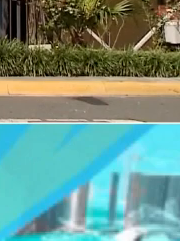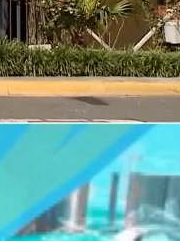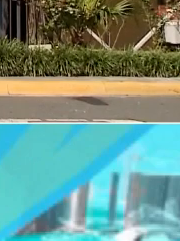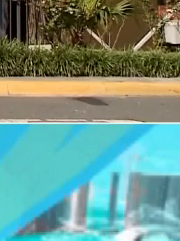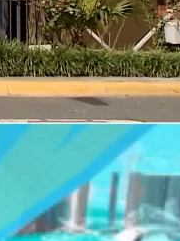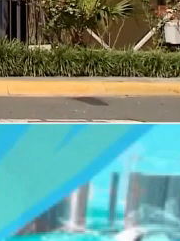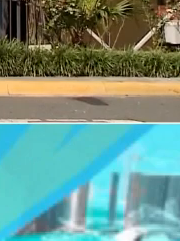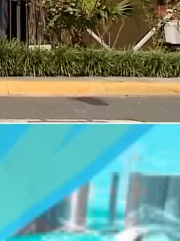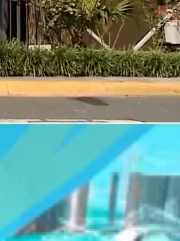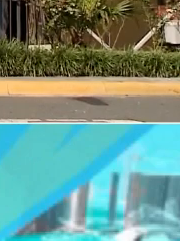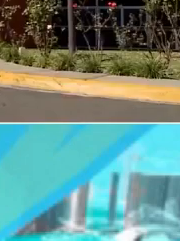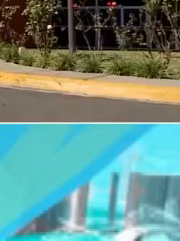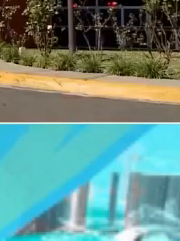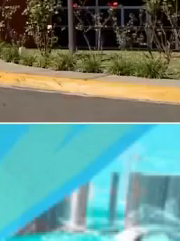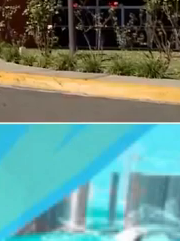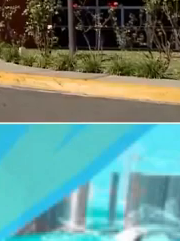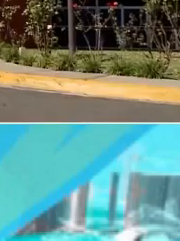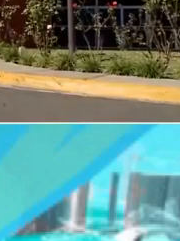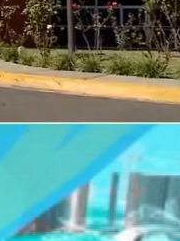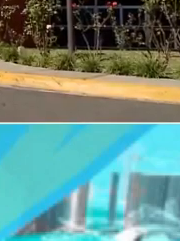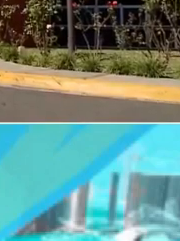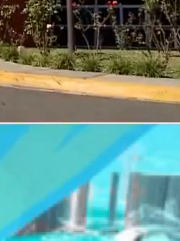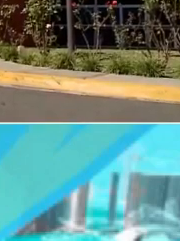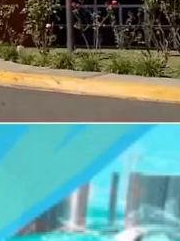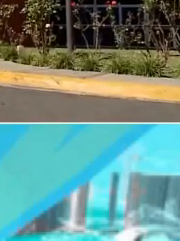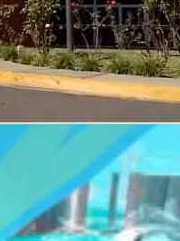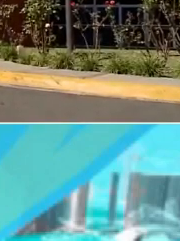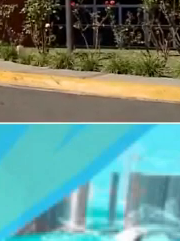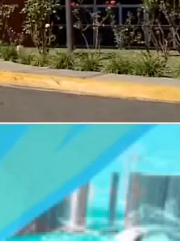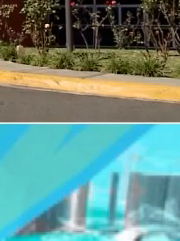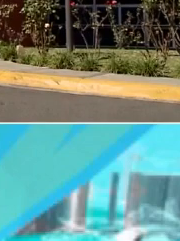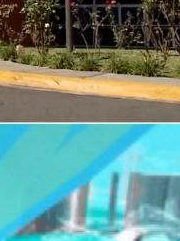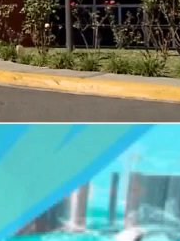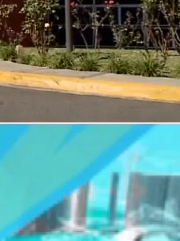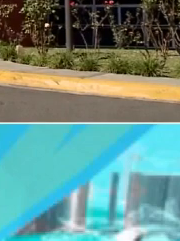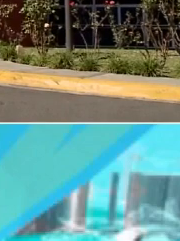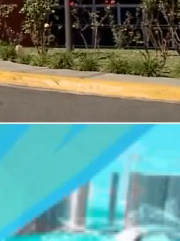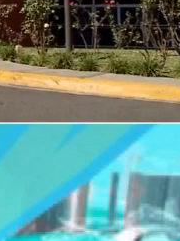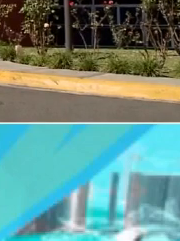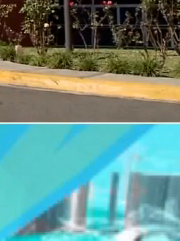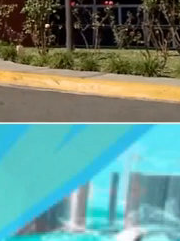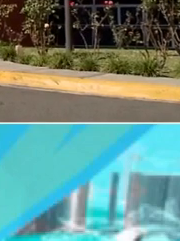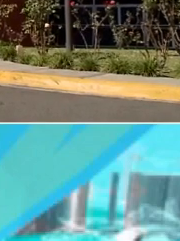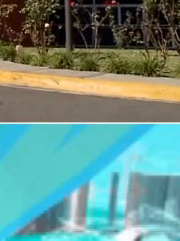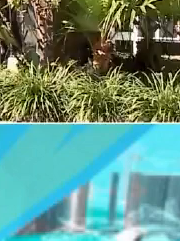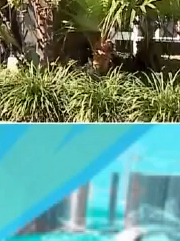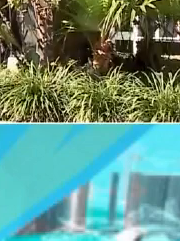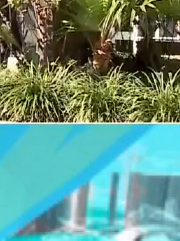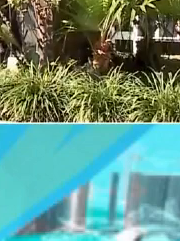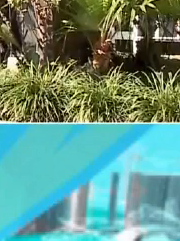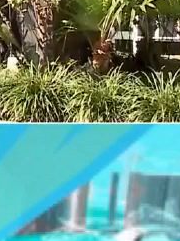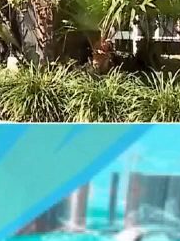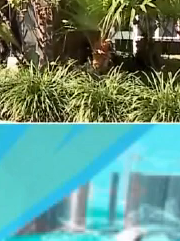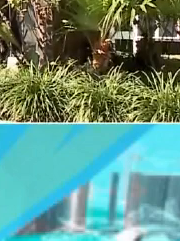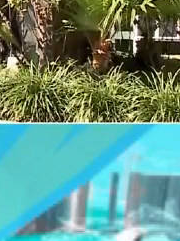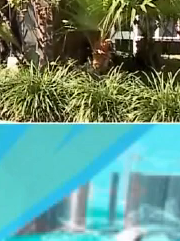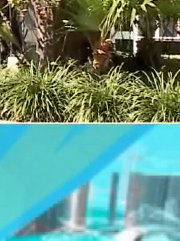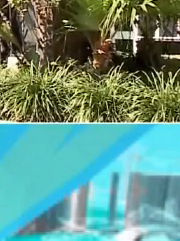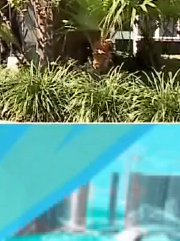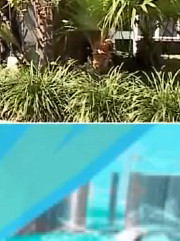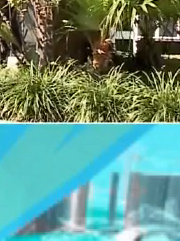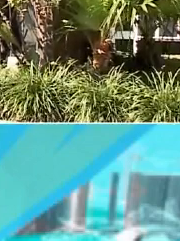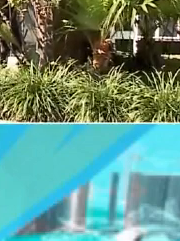venir a sustituir a todos esos funcionarios que fueron retirados. Esto sí afectó directamente la actividad del laboratorio, especialmente